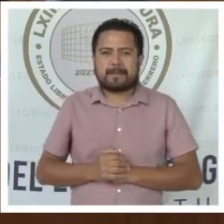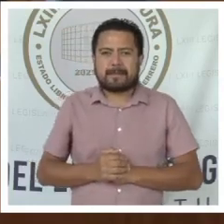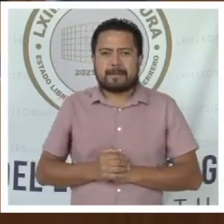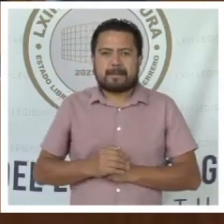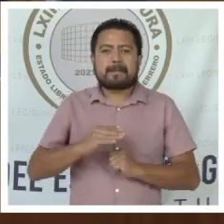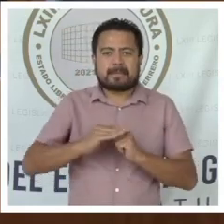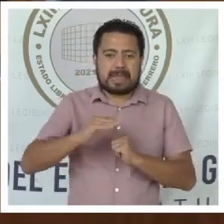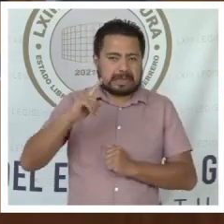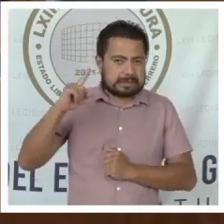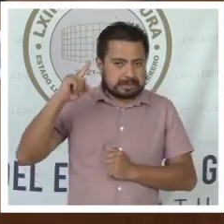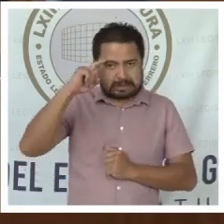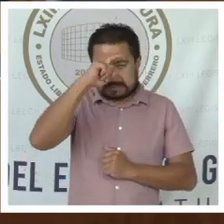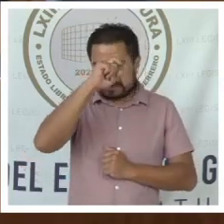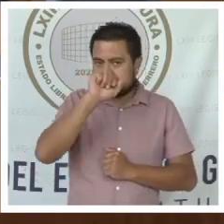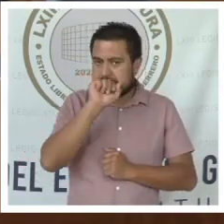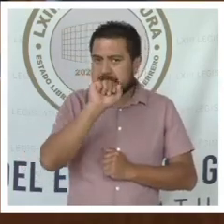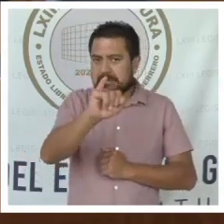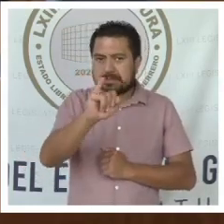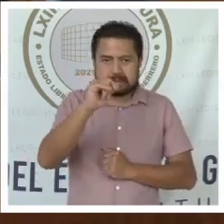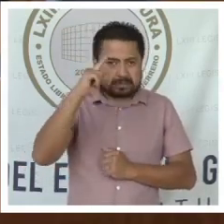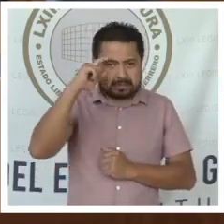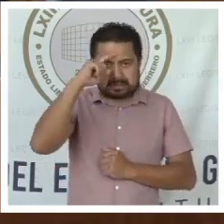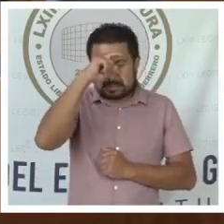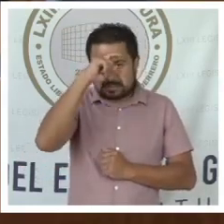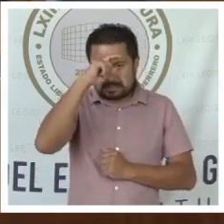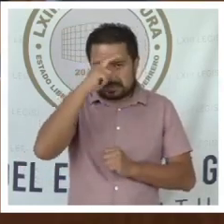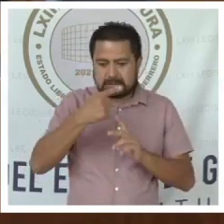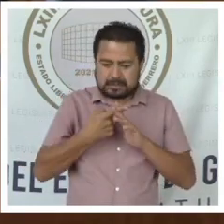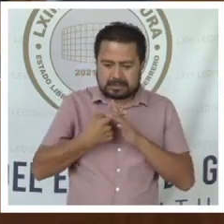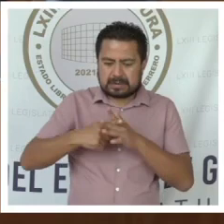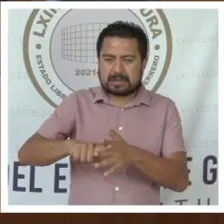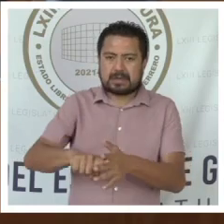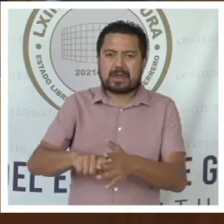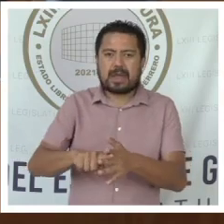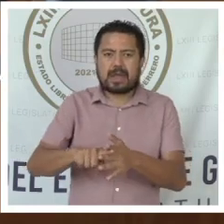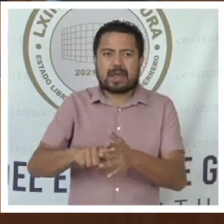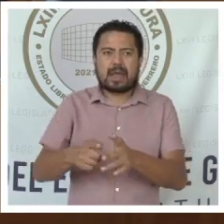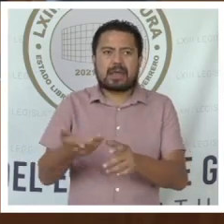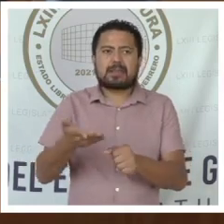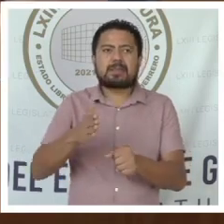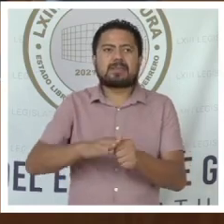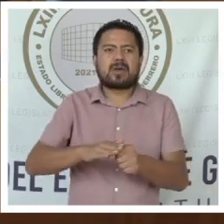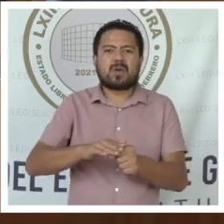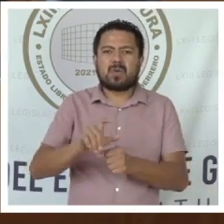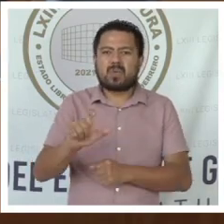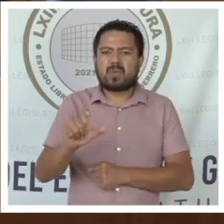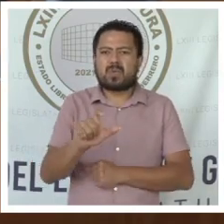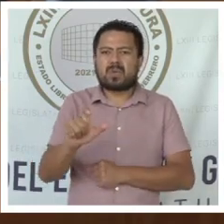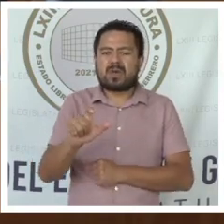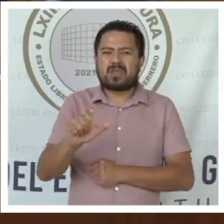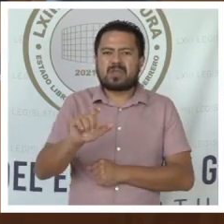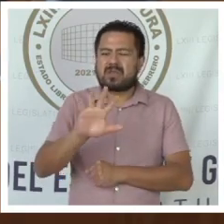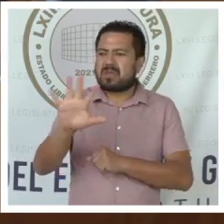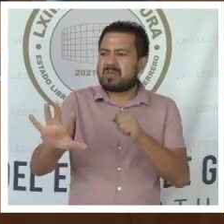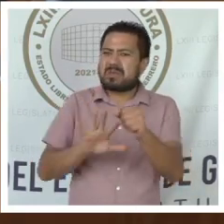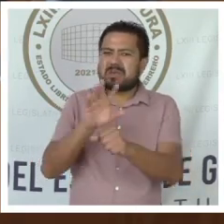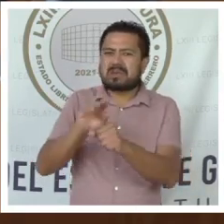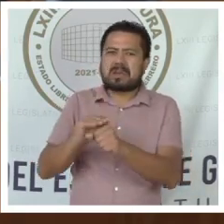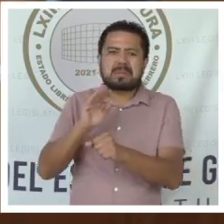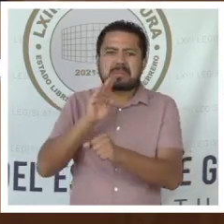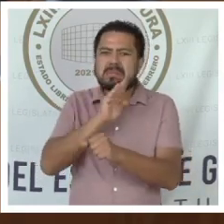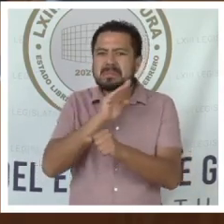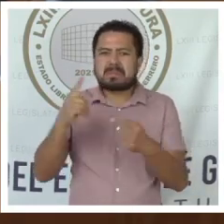Es complicado Iniciar una administración cuando todo está en desorden